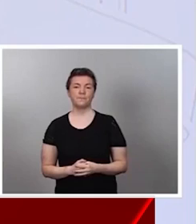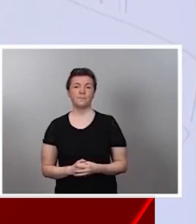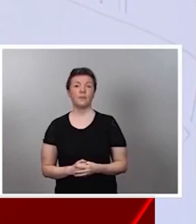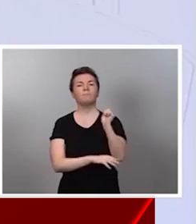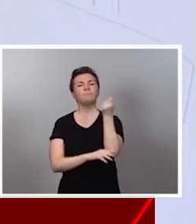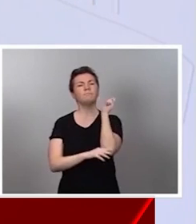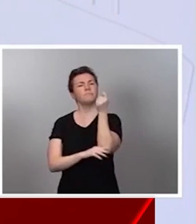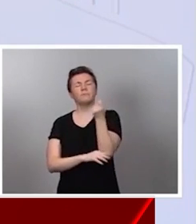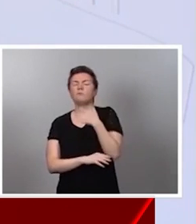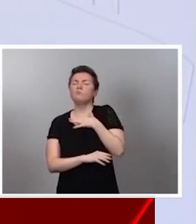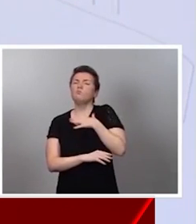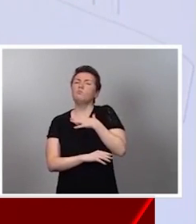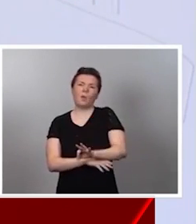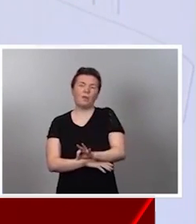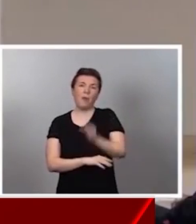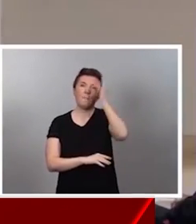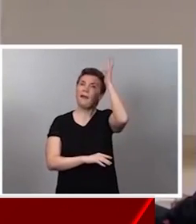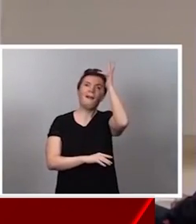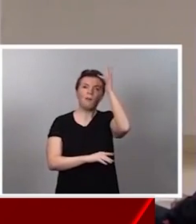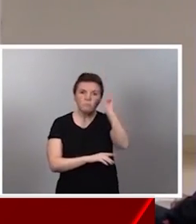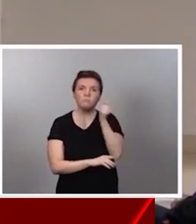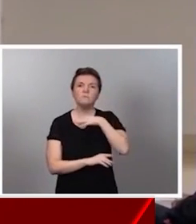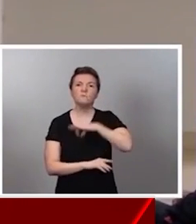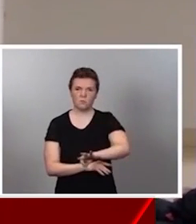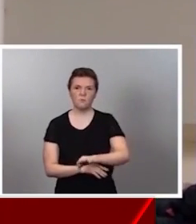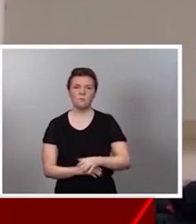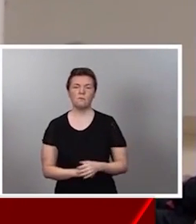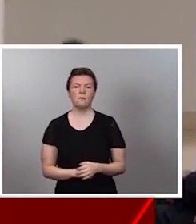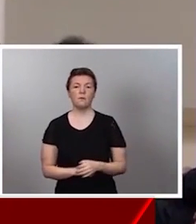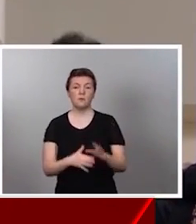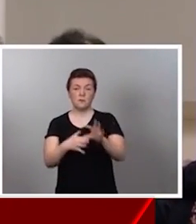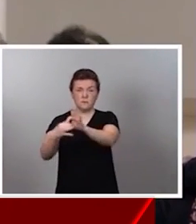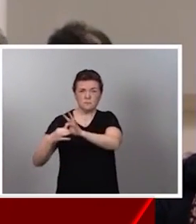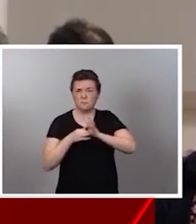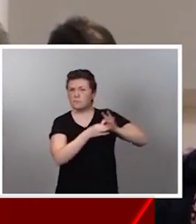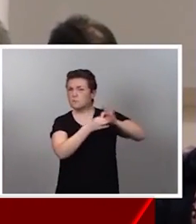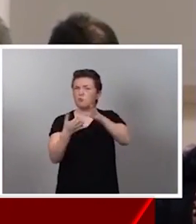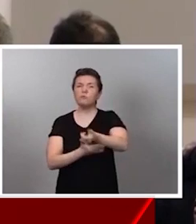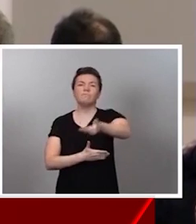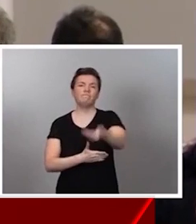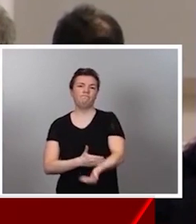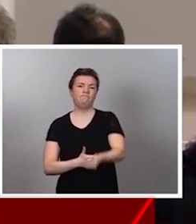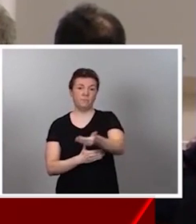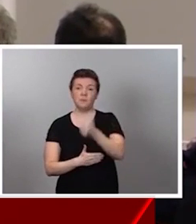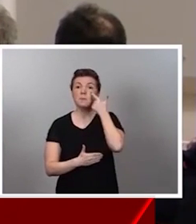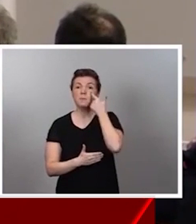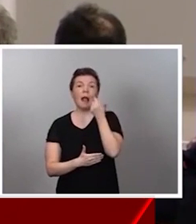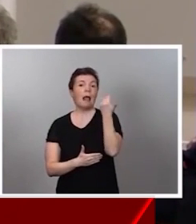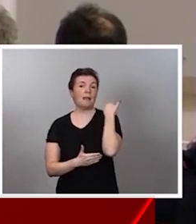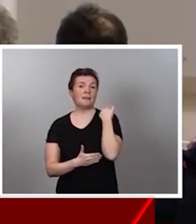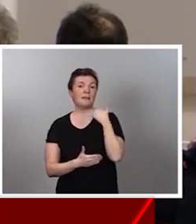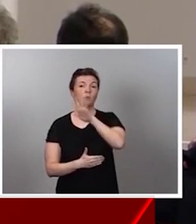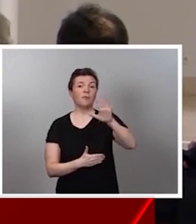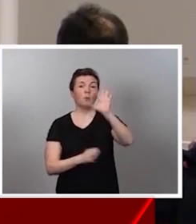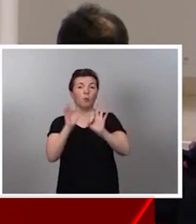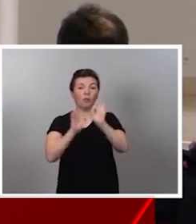eso le molesta profundamente. Le gustaría pues que fueran como si fuera bienvenido Mr. Marshall cada vez que va a